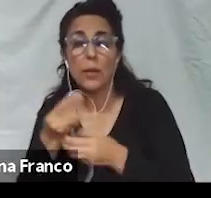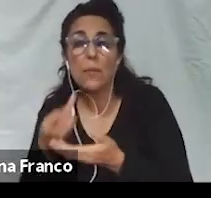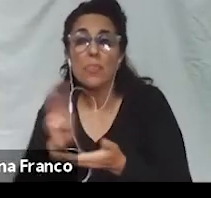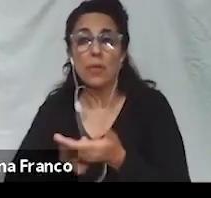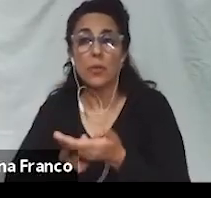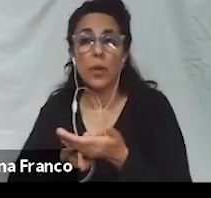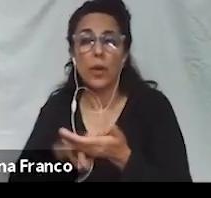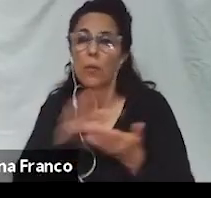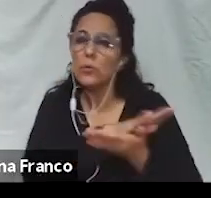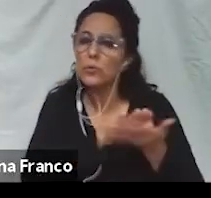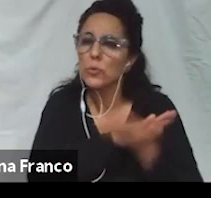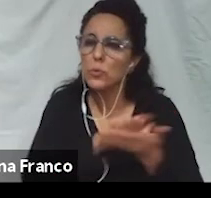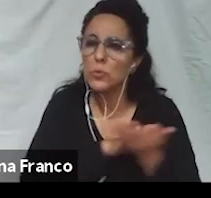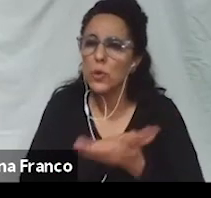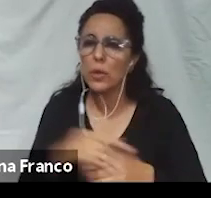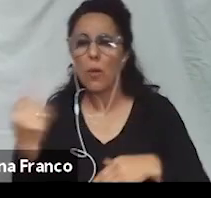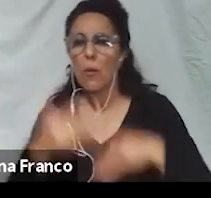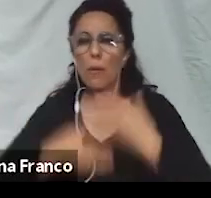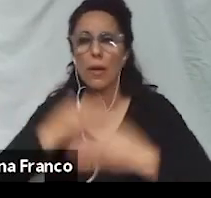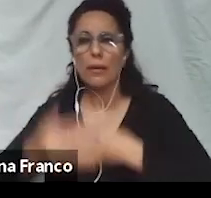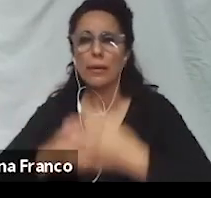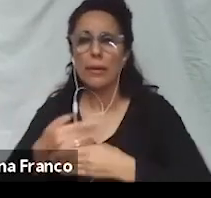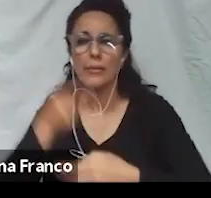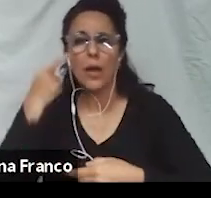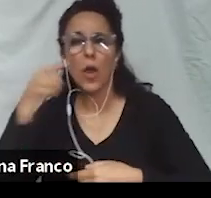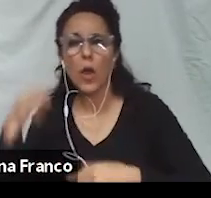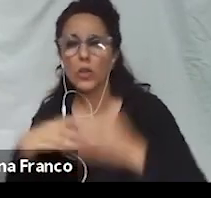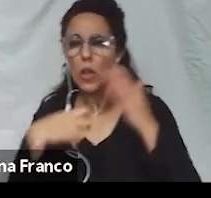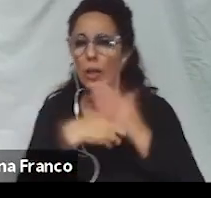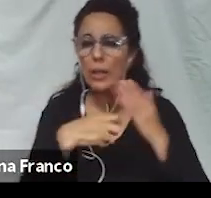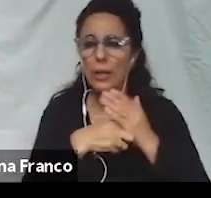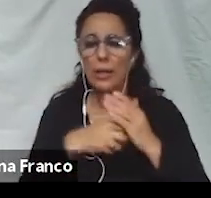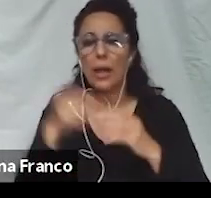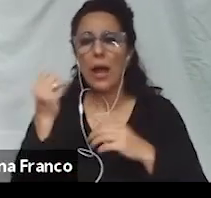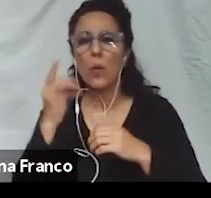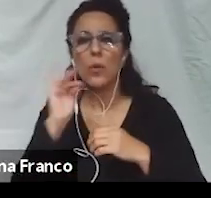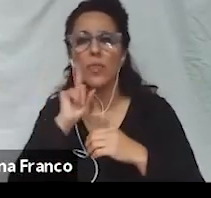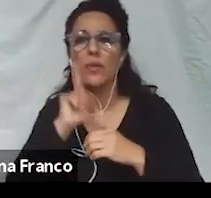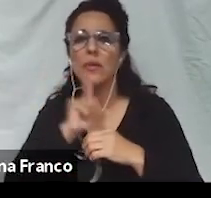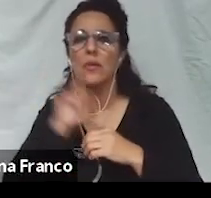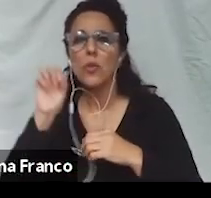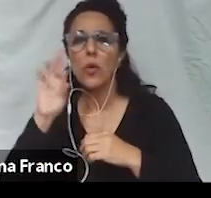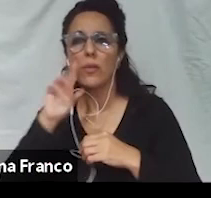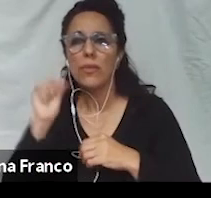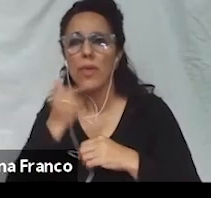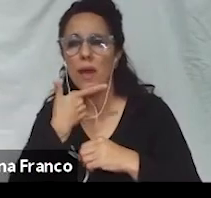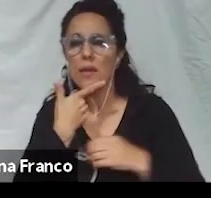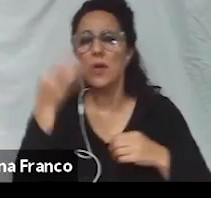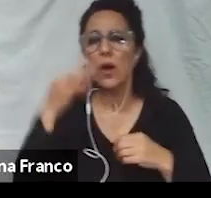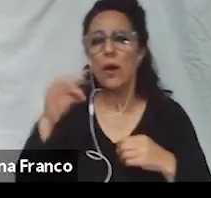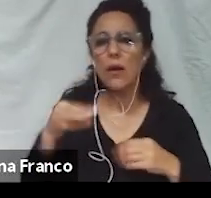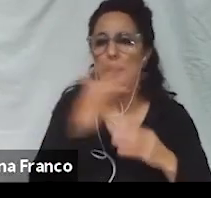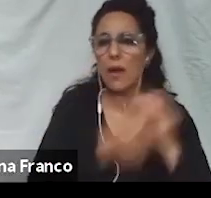un retesteo, o para agilizar nuestro mismo testing, ¿no? Como para, muchas veces uno vuelve sobre los errores